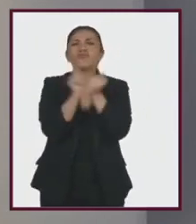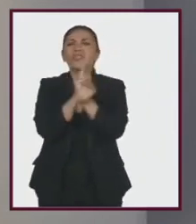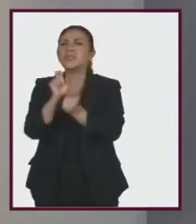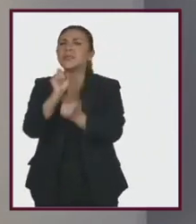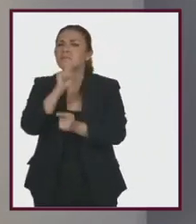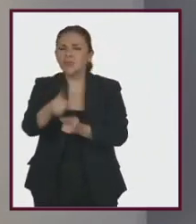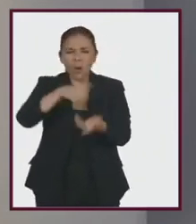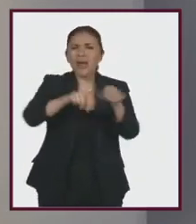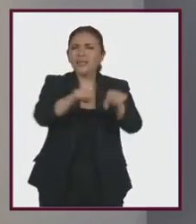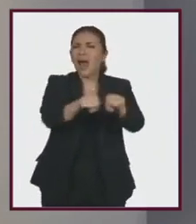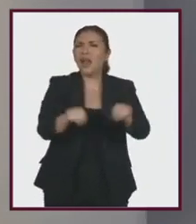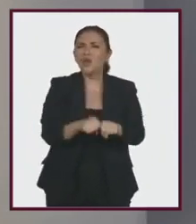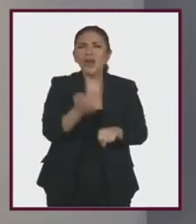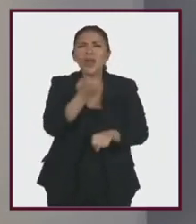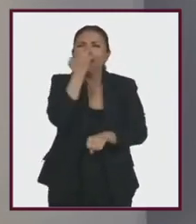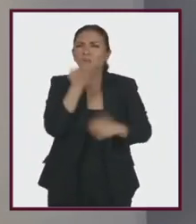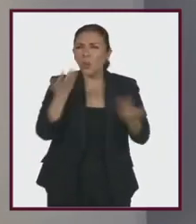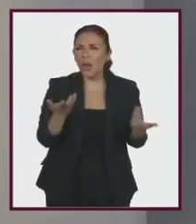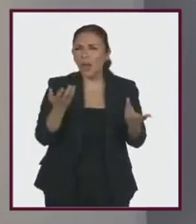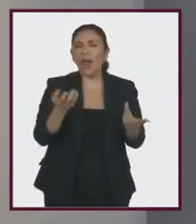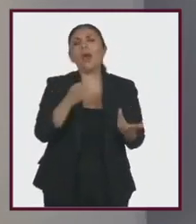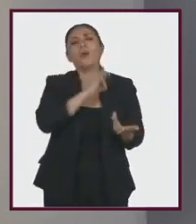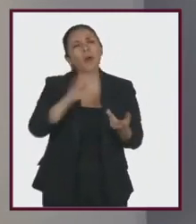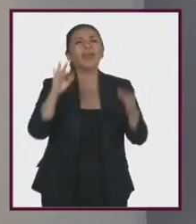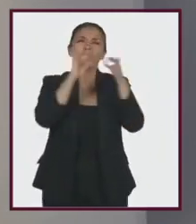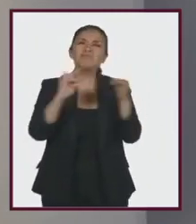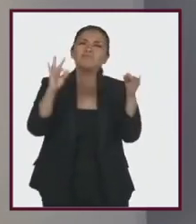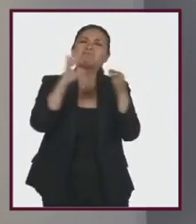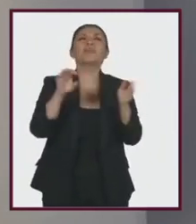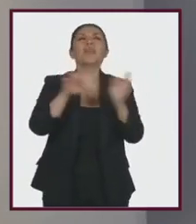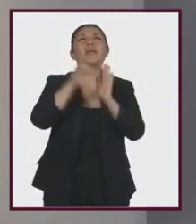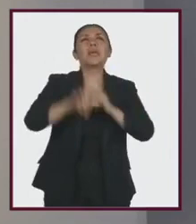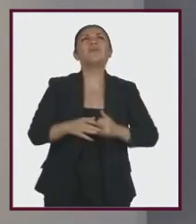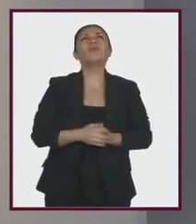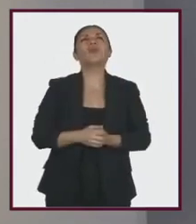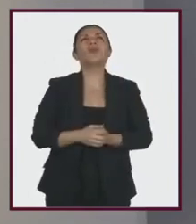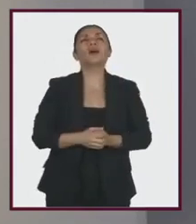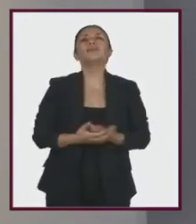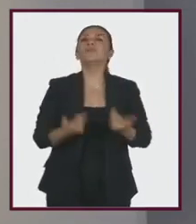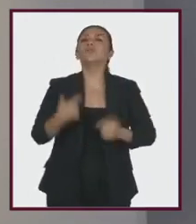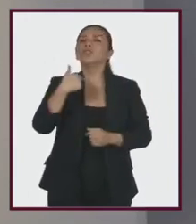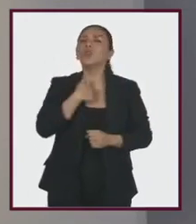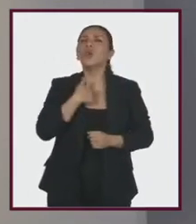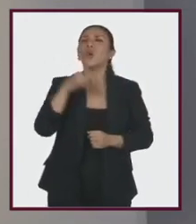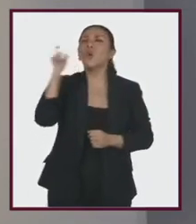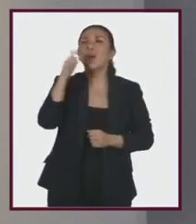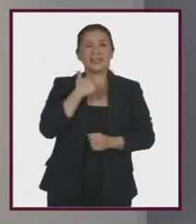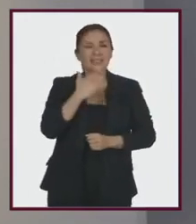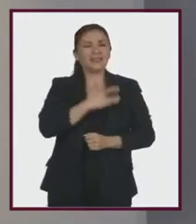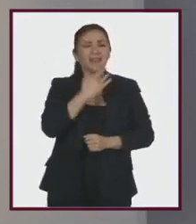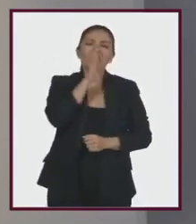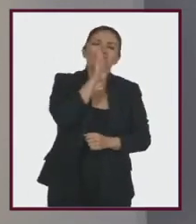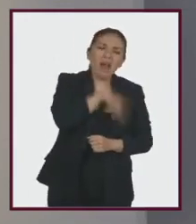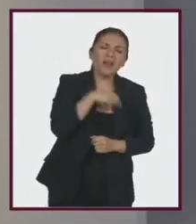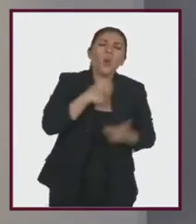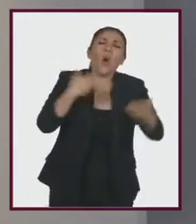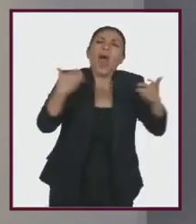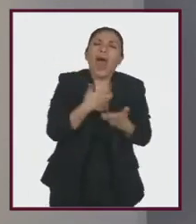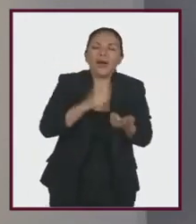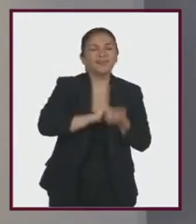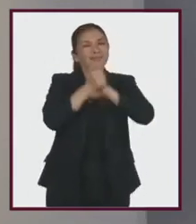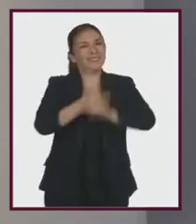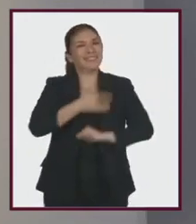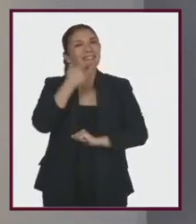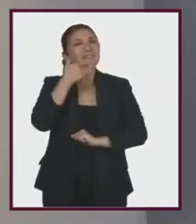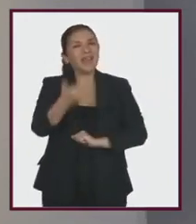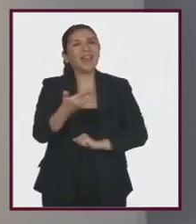salón de clases. Y podemos empezar a hablar justamente de situaciones, de qué hago yo para sentirme bien, por ejemplo, ¿no? O qué actividades